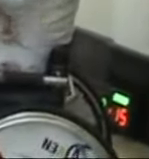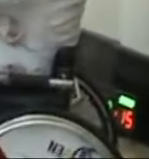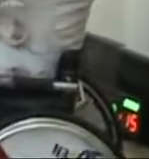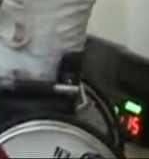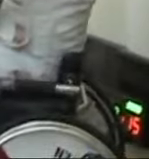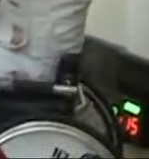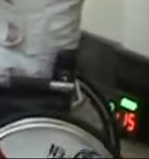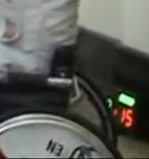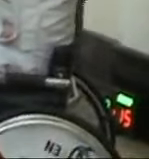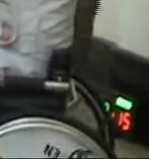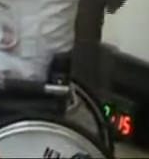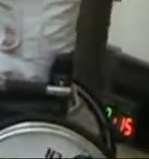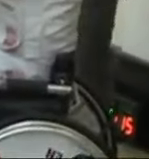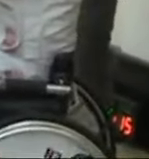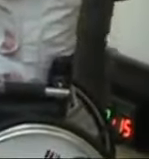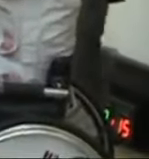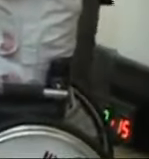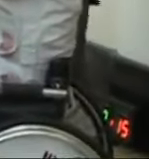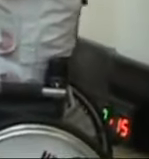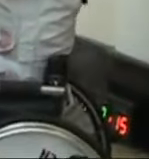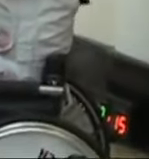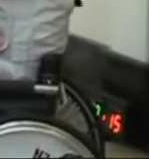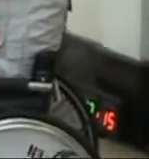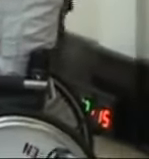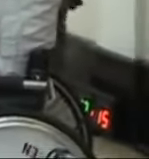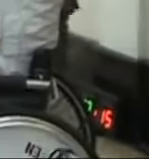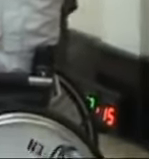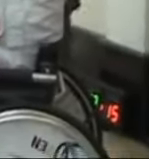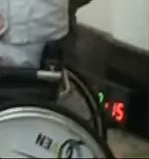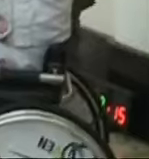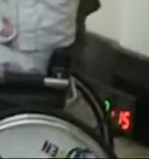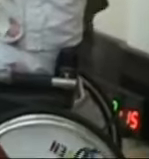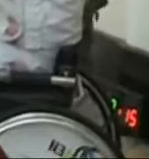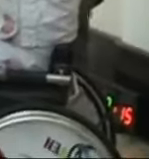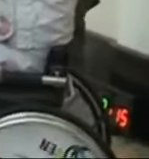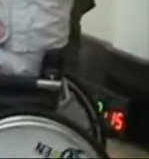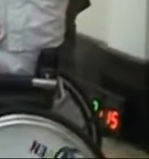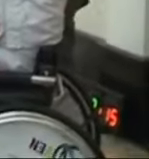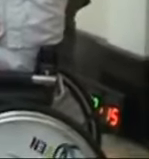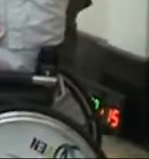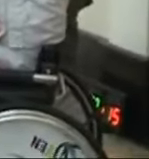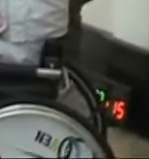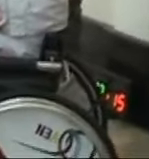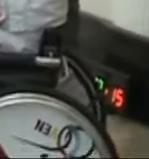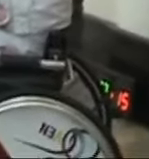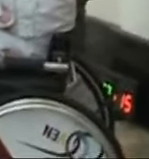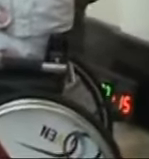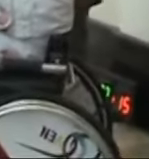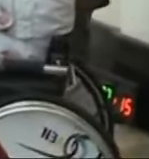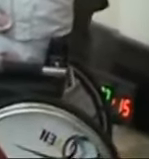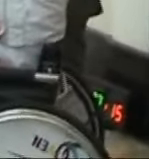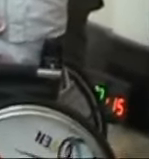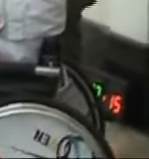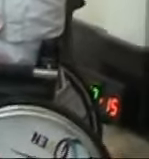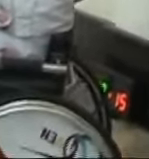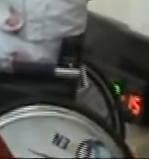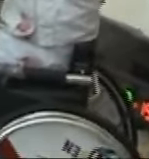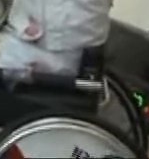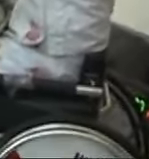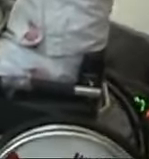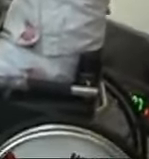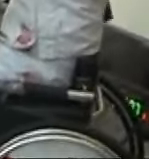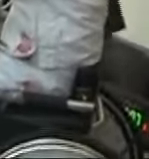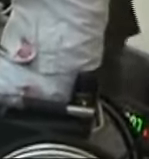y plenipotenciario de la República Bolivariana de Venezuela ante los Emiratos Árabes